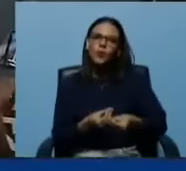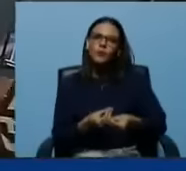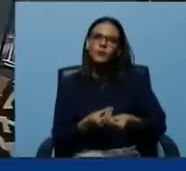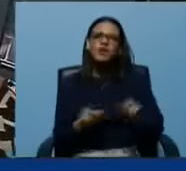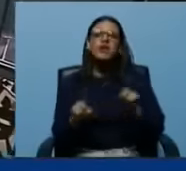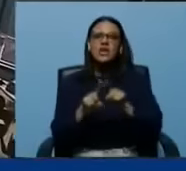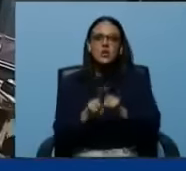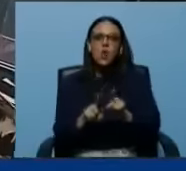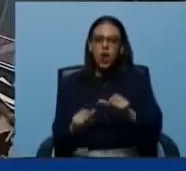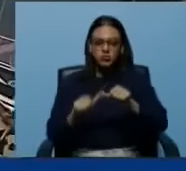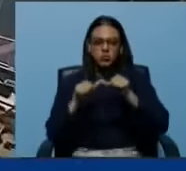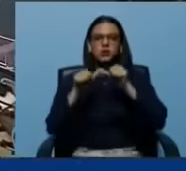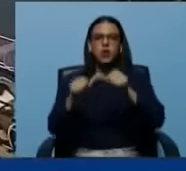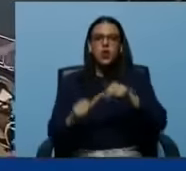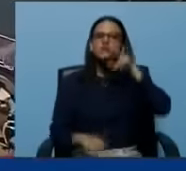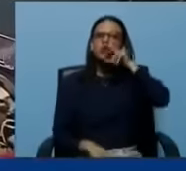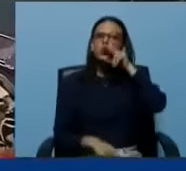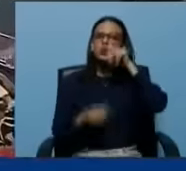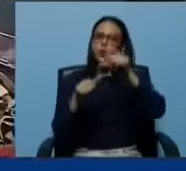Consecutiva.